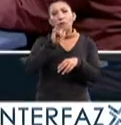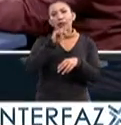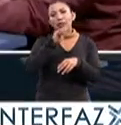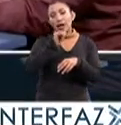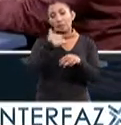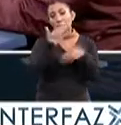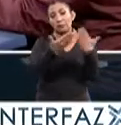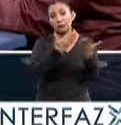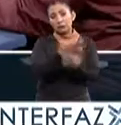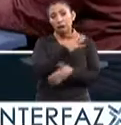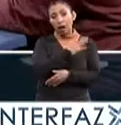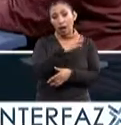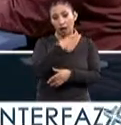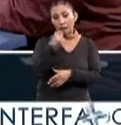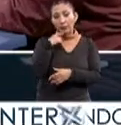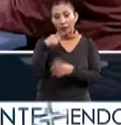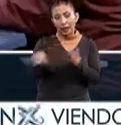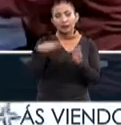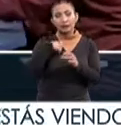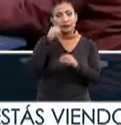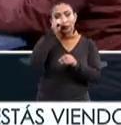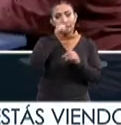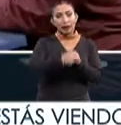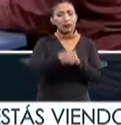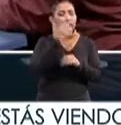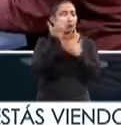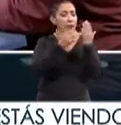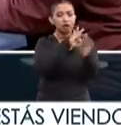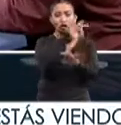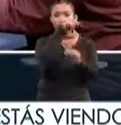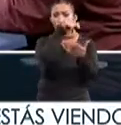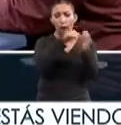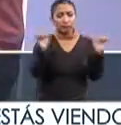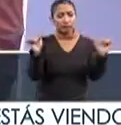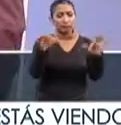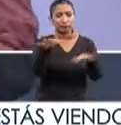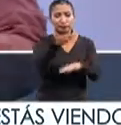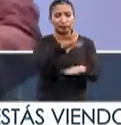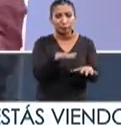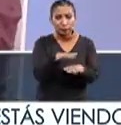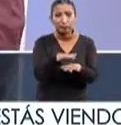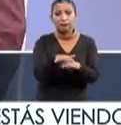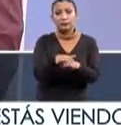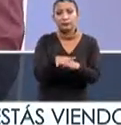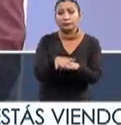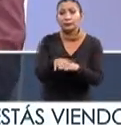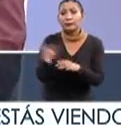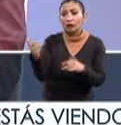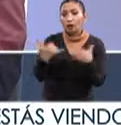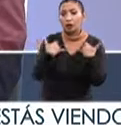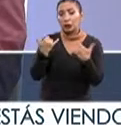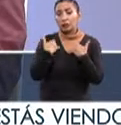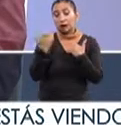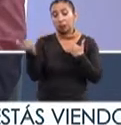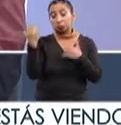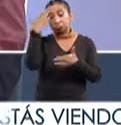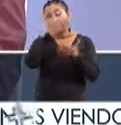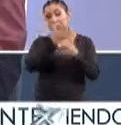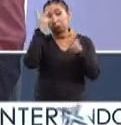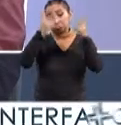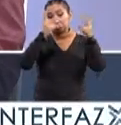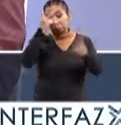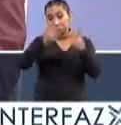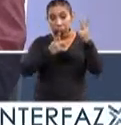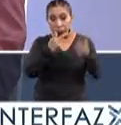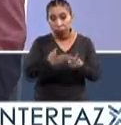y los servicios que ofrece también la Dirección de Servicios Estudiantiles, todo en un solo lugar. Y bueno, los chicos que nos